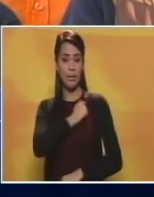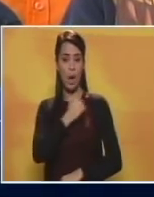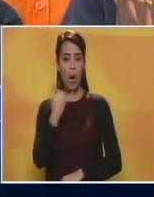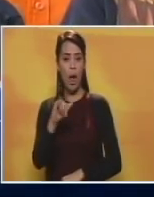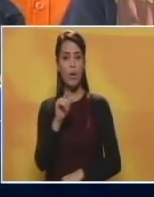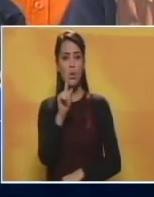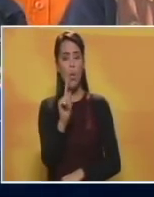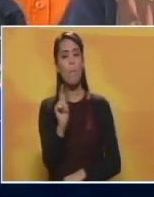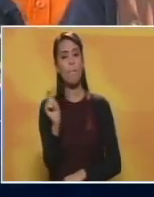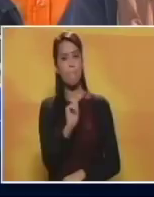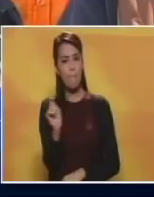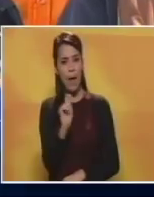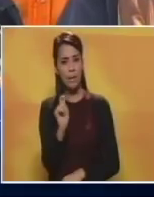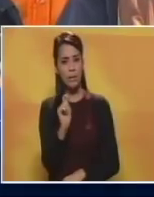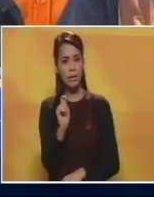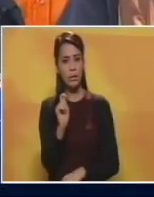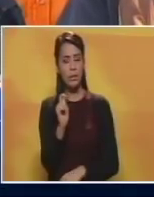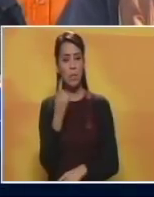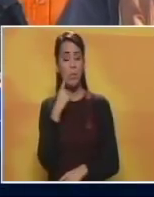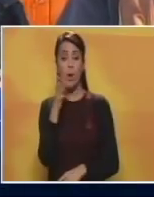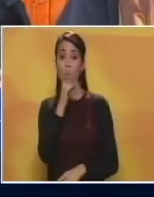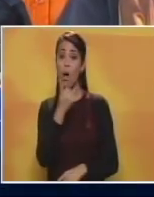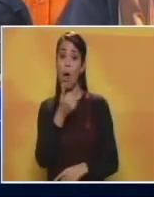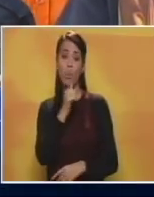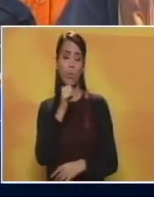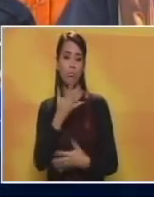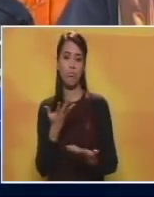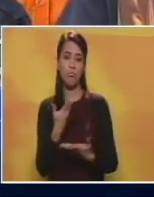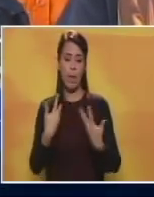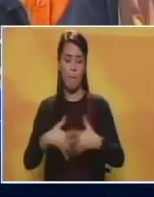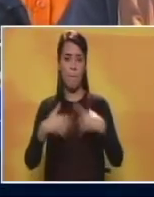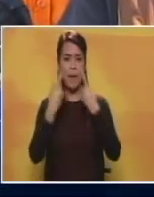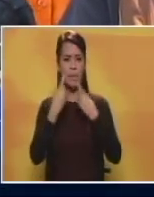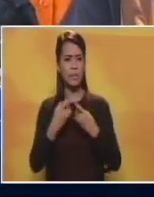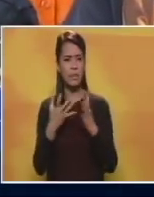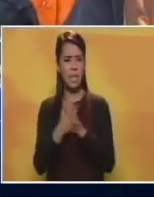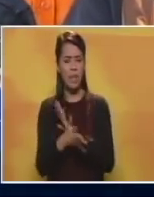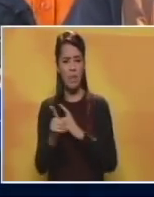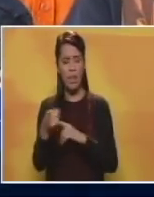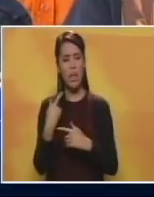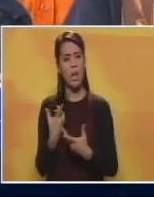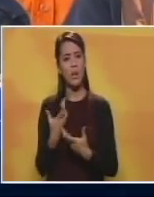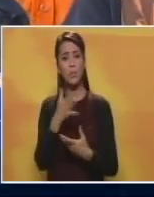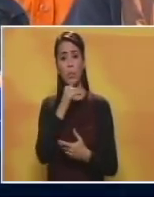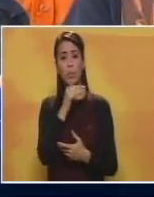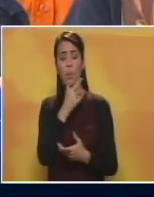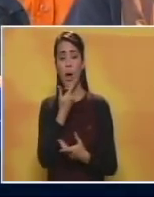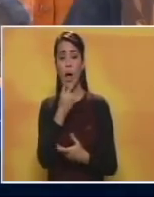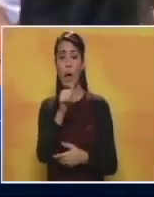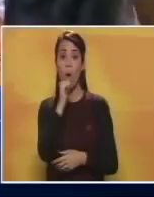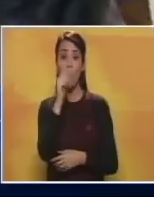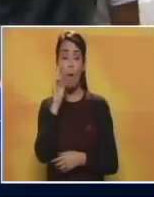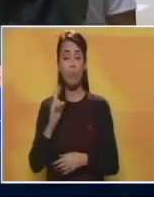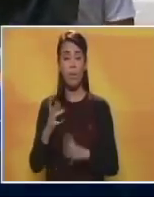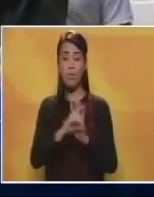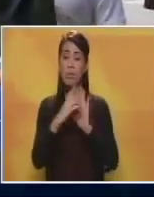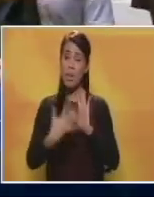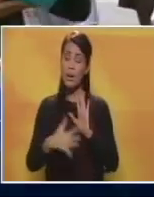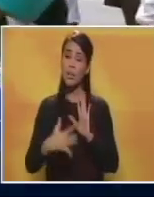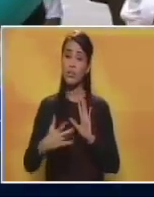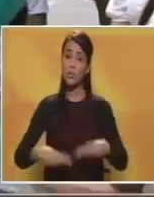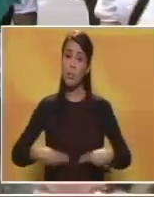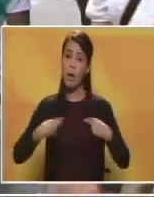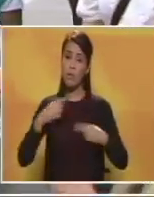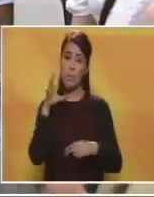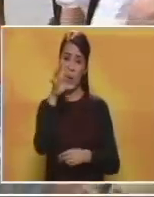más de un mes movilizados por el tema del agua porque lamentablemente Hidrocapital no nos garantiza el vital líquido que es un derecho humano en nuestro país. Los